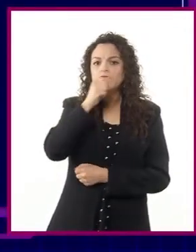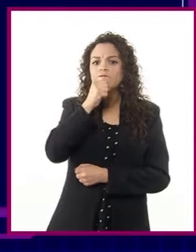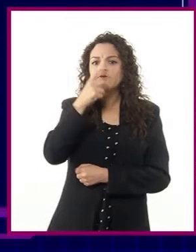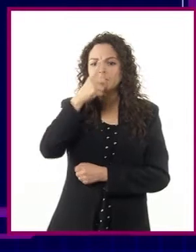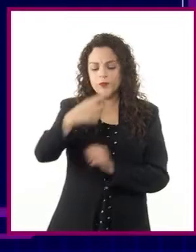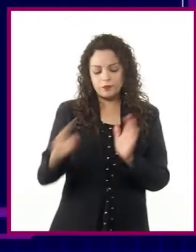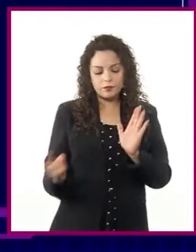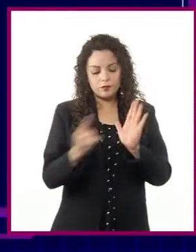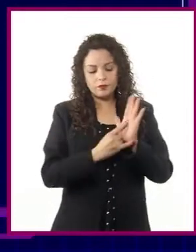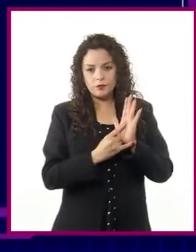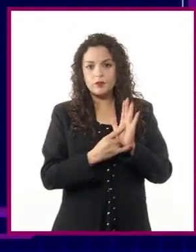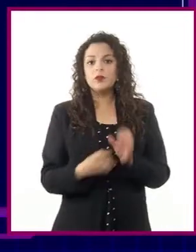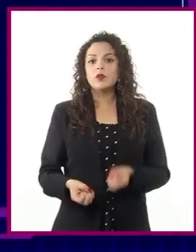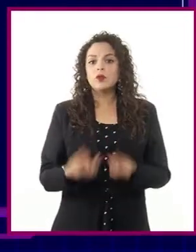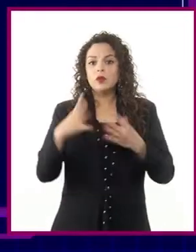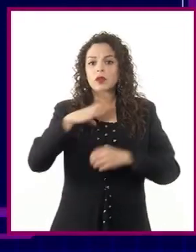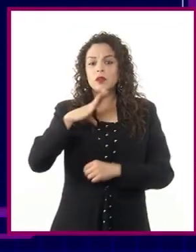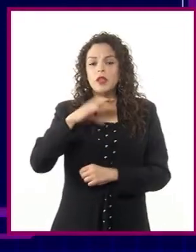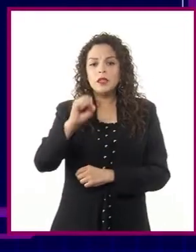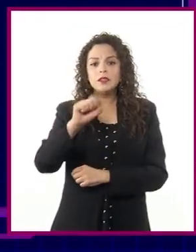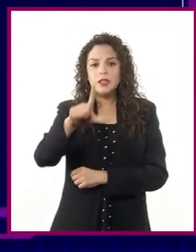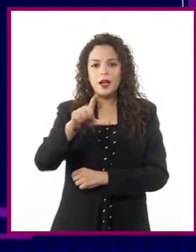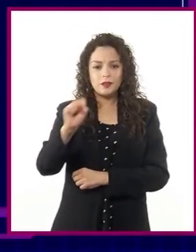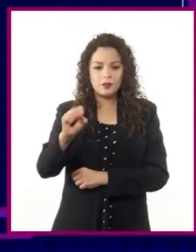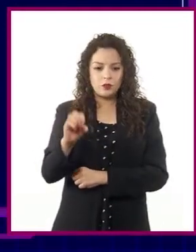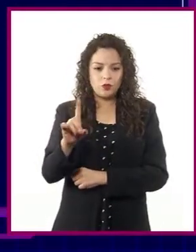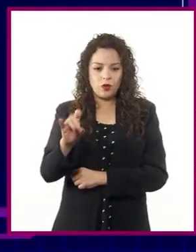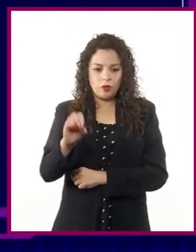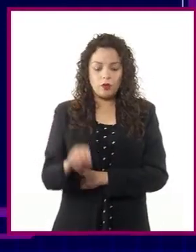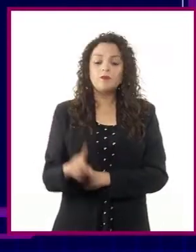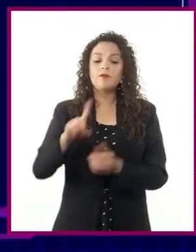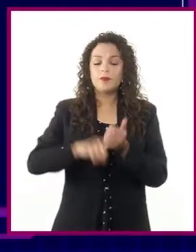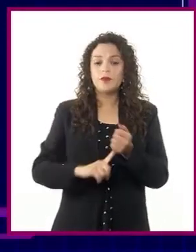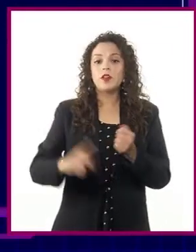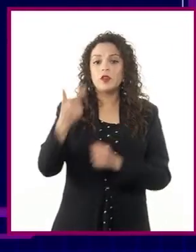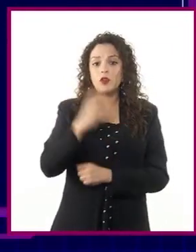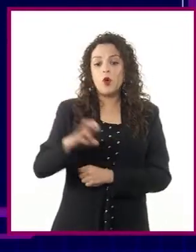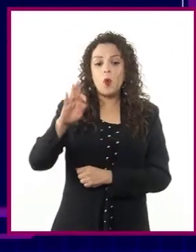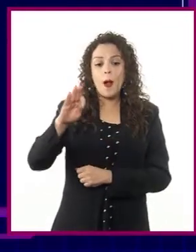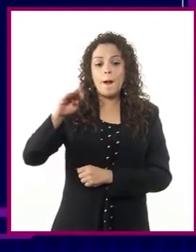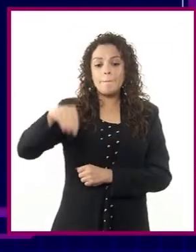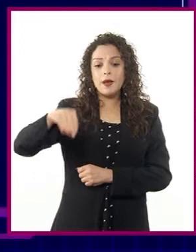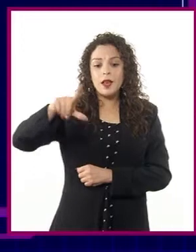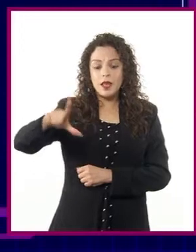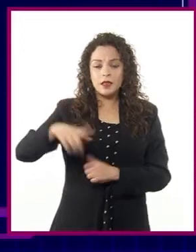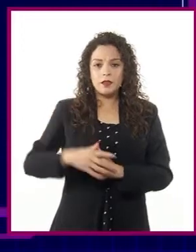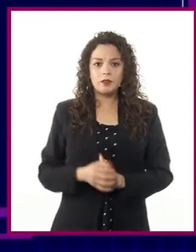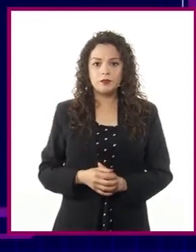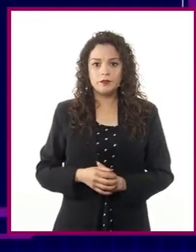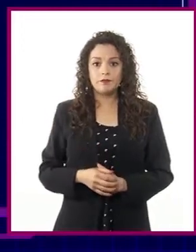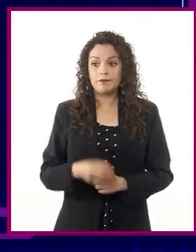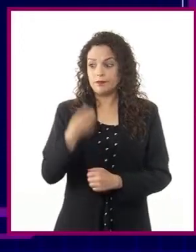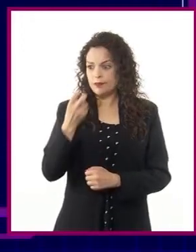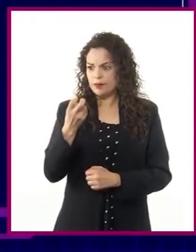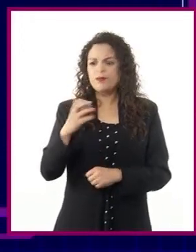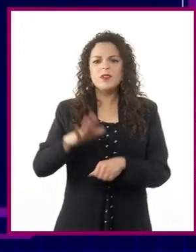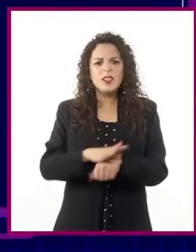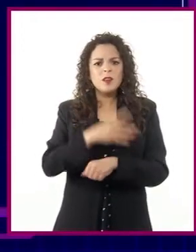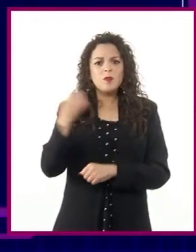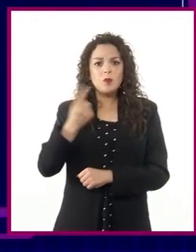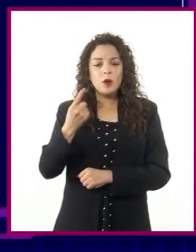que se refiere a la cantidad de sodio que contiene una porción de 240 mililitros. Se da en esta medida ya que es la